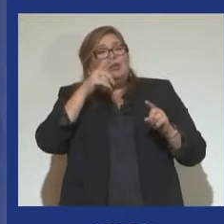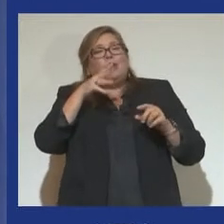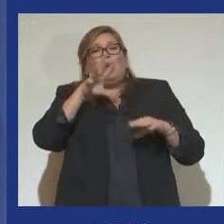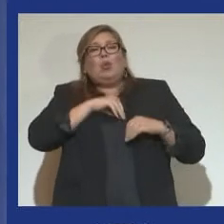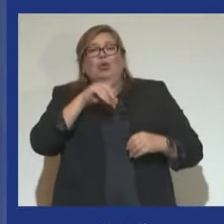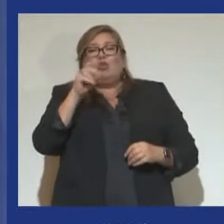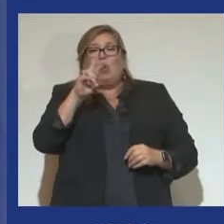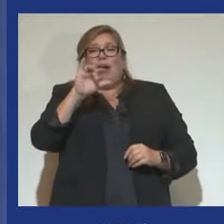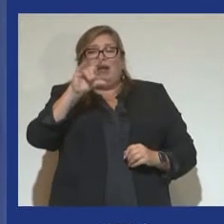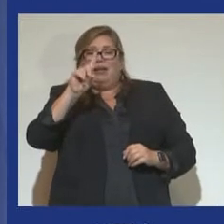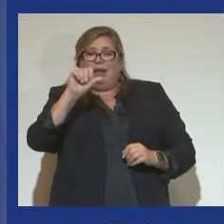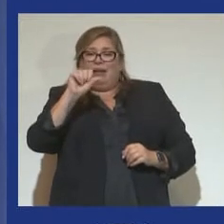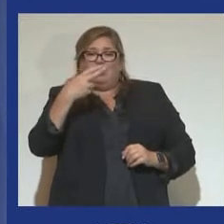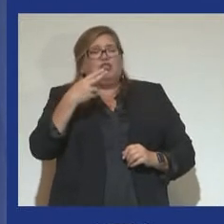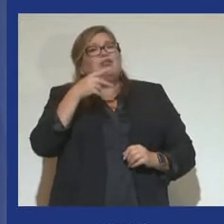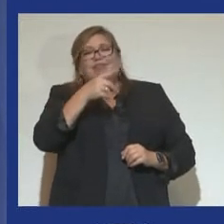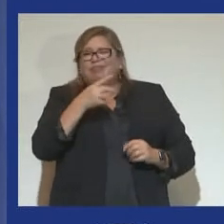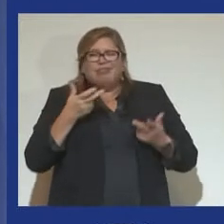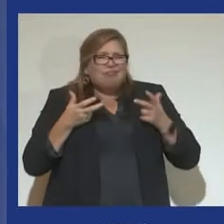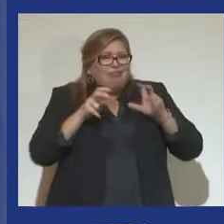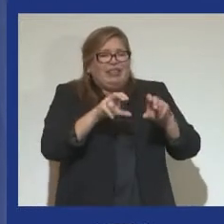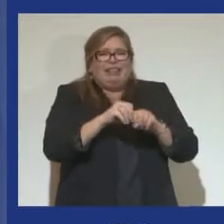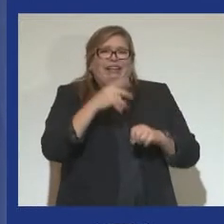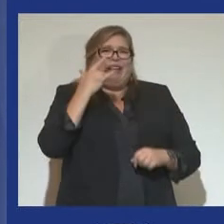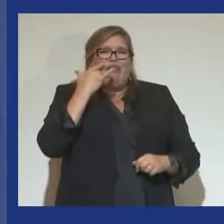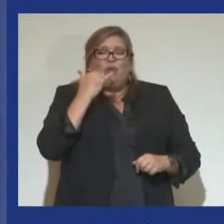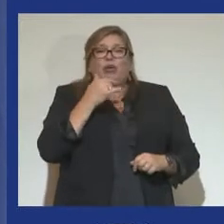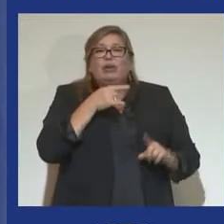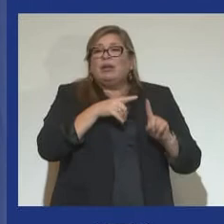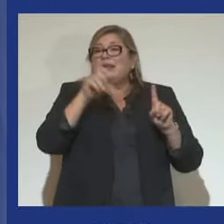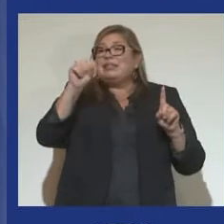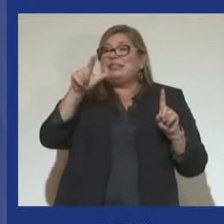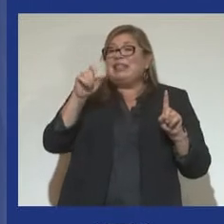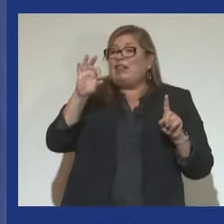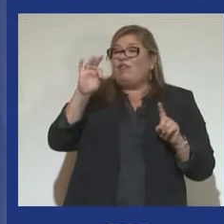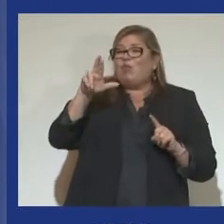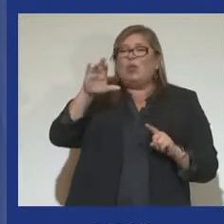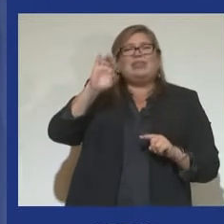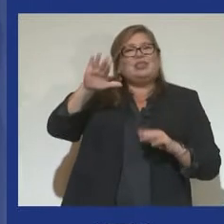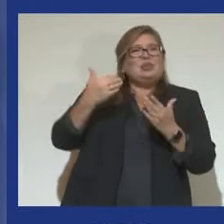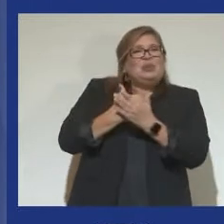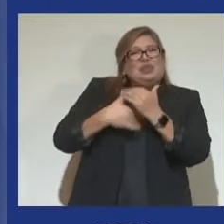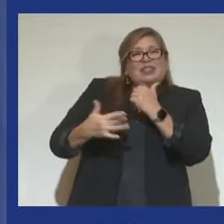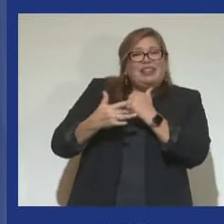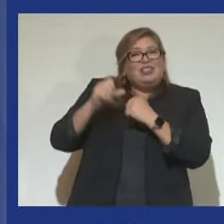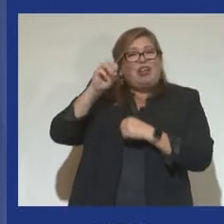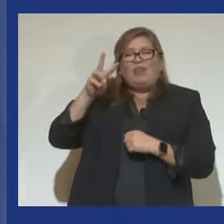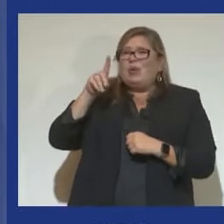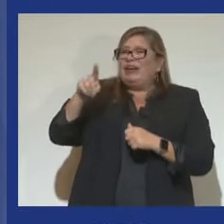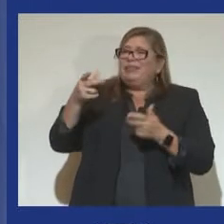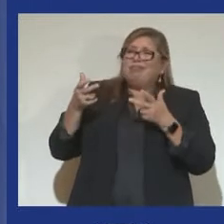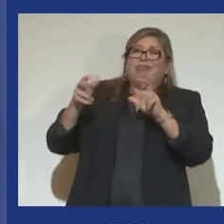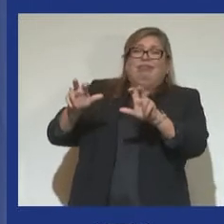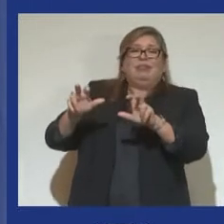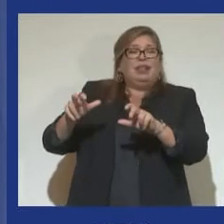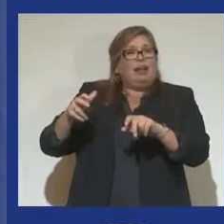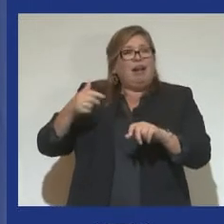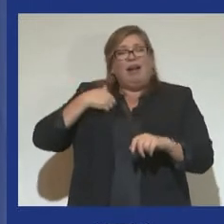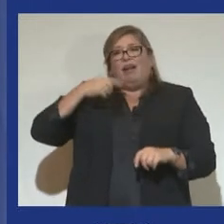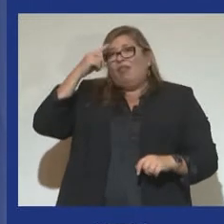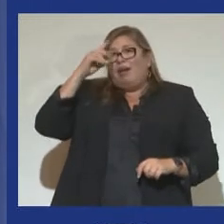doria es también dijo yo me quedo en california salesforce es una de las más dinámicas del mundo y